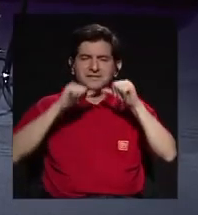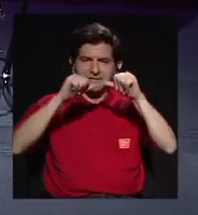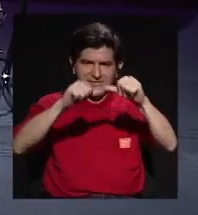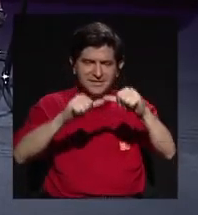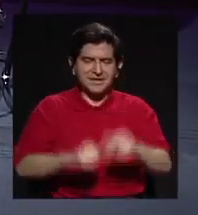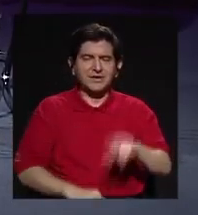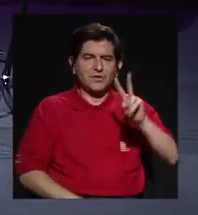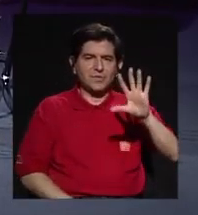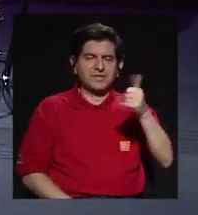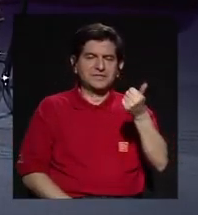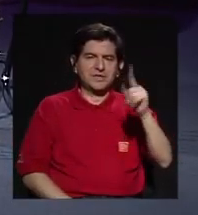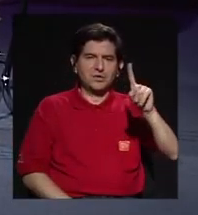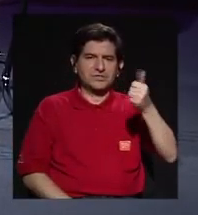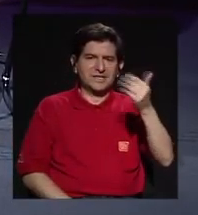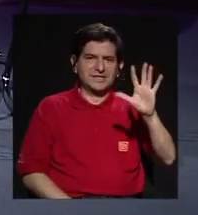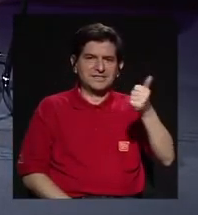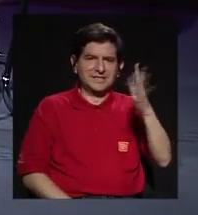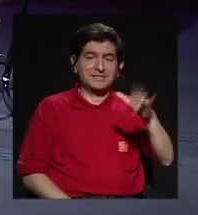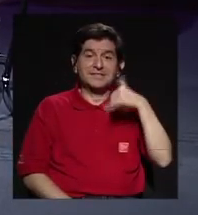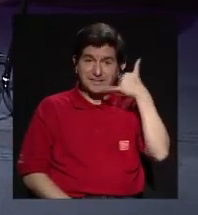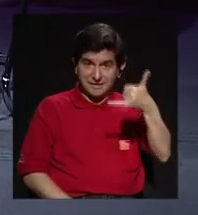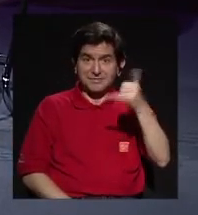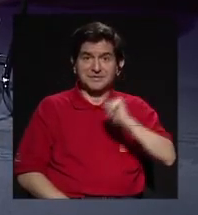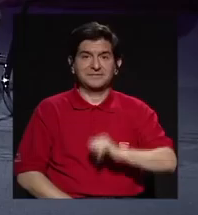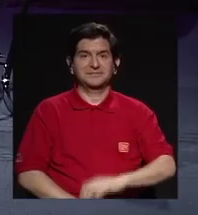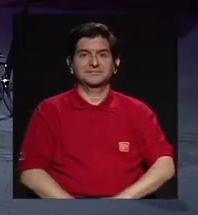continúa. 2511-1515, llámenos.